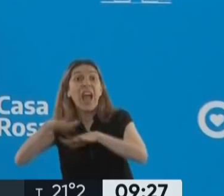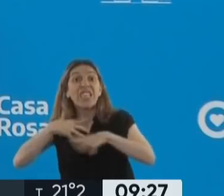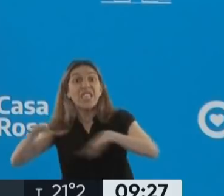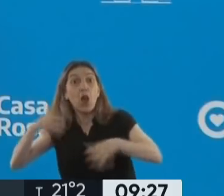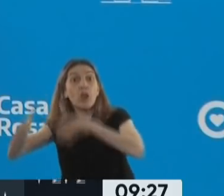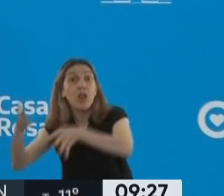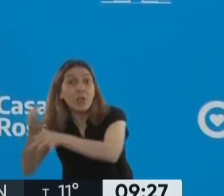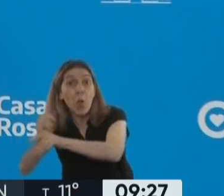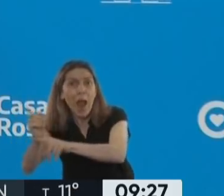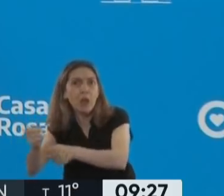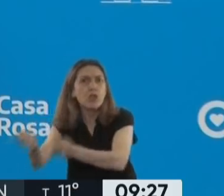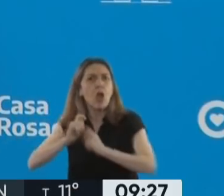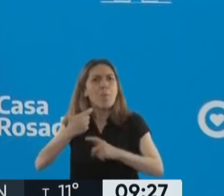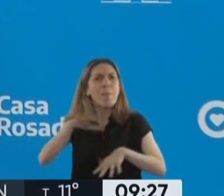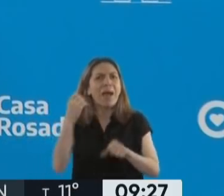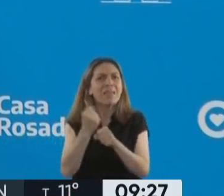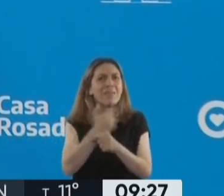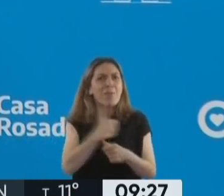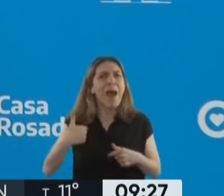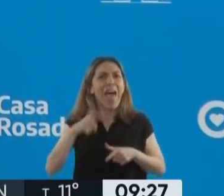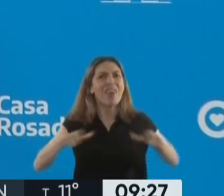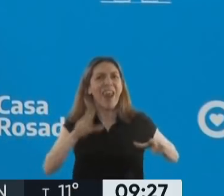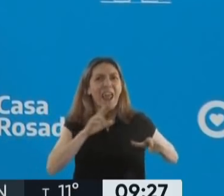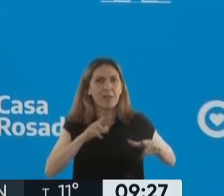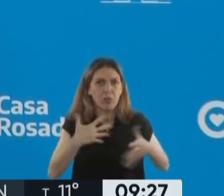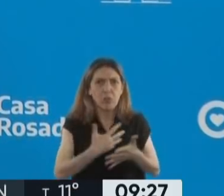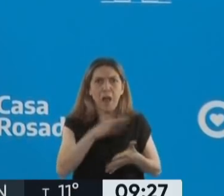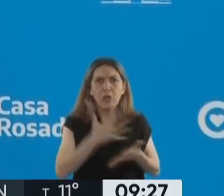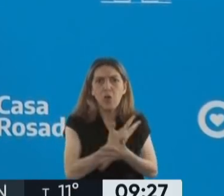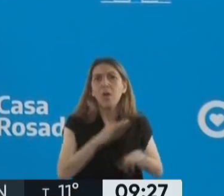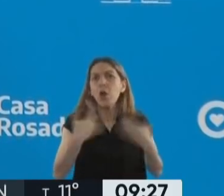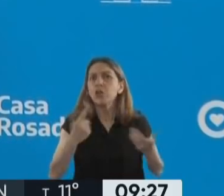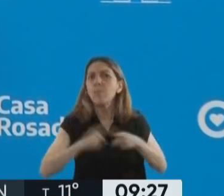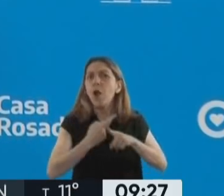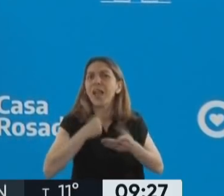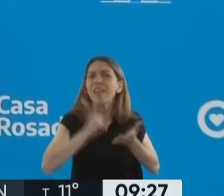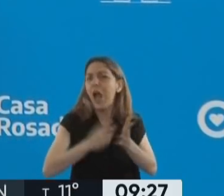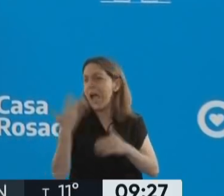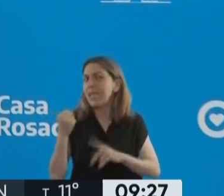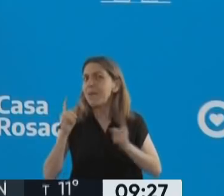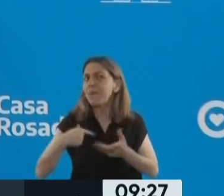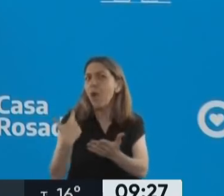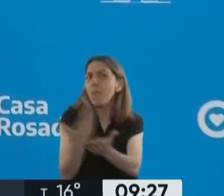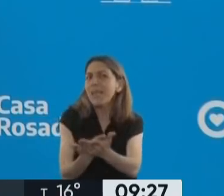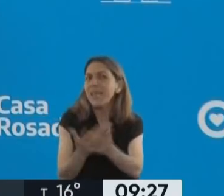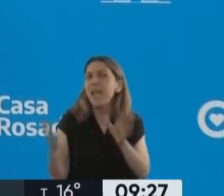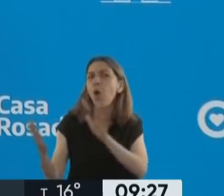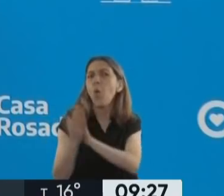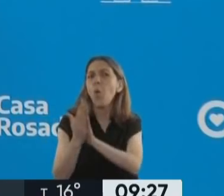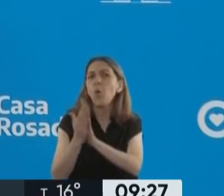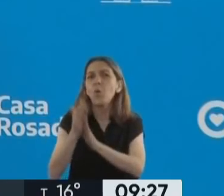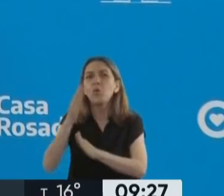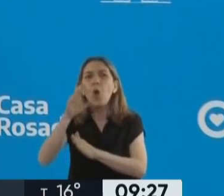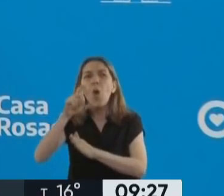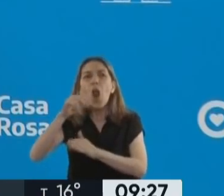las mujeres, que son quienes las llevan adelante. Entonces, todas las políticas que estamos implementando, ayer mismo presentamos junto a Albana